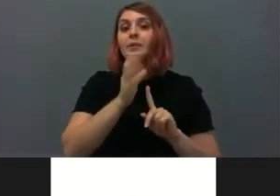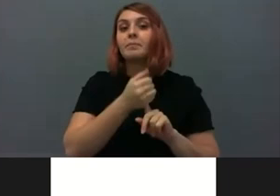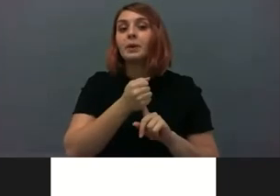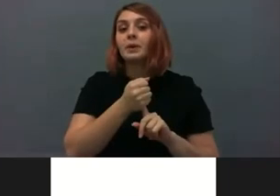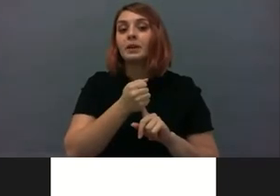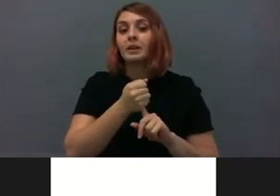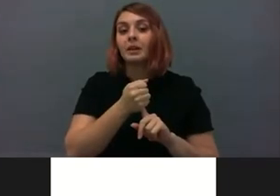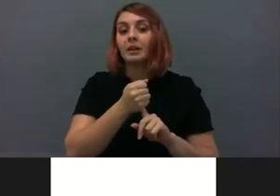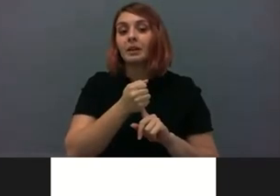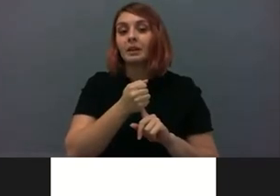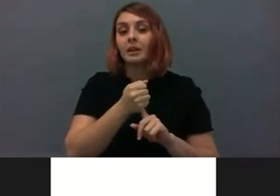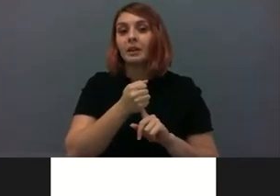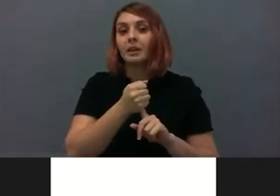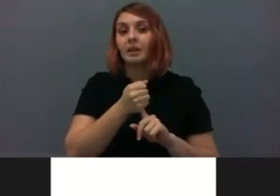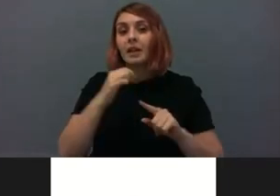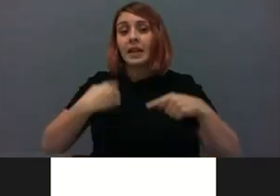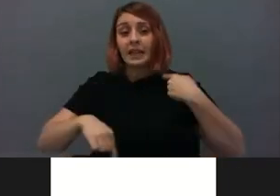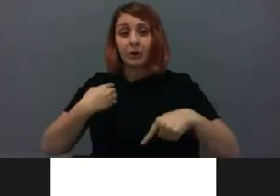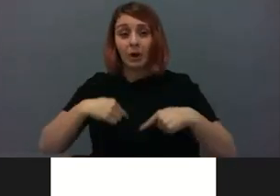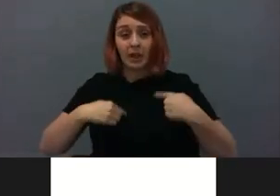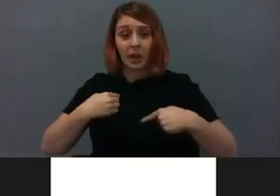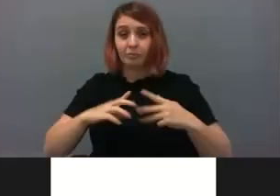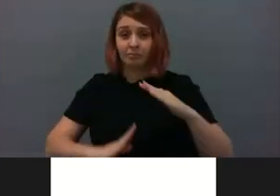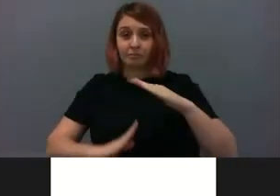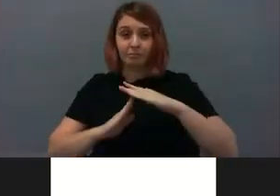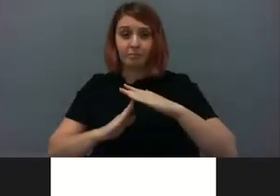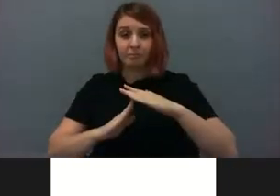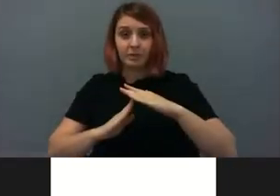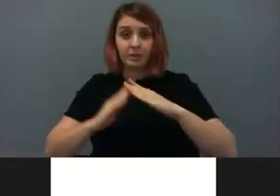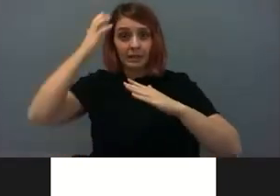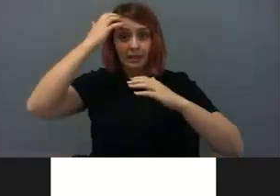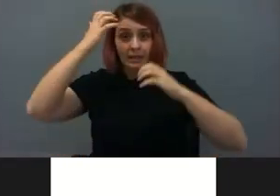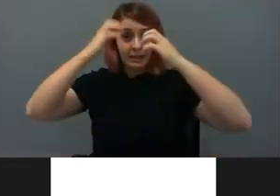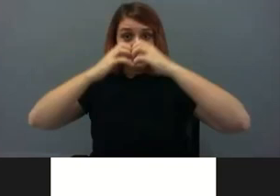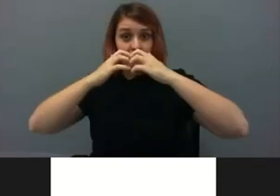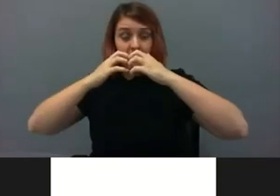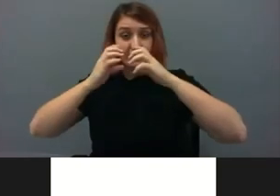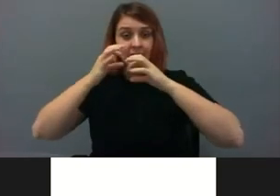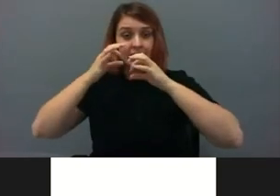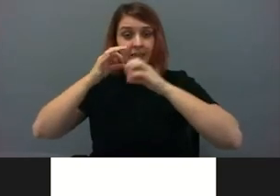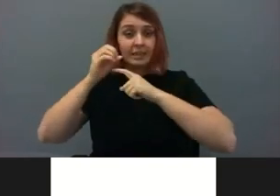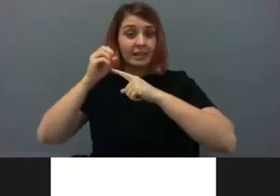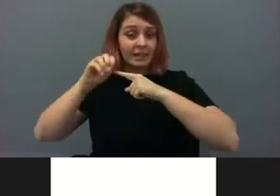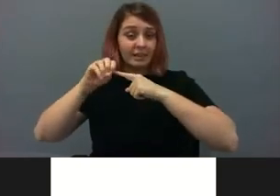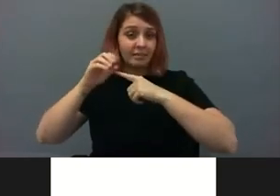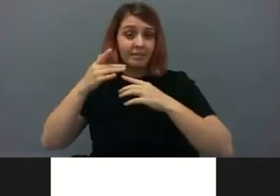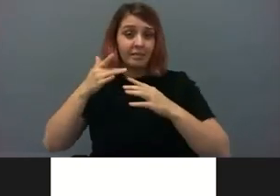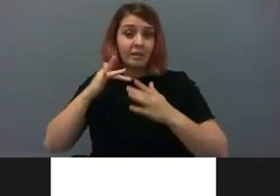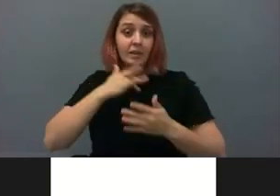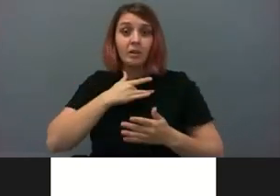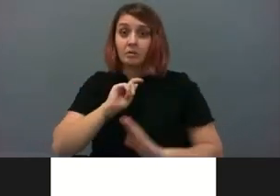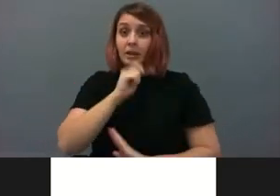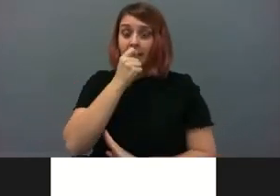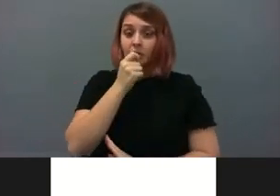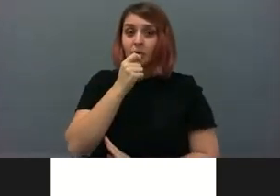que se tenían que cortar la circulación de la sangre, no llegando al cerebro y matando así las neuronas. Y así ocurrió. La operación de corazón fue un éxito,